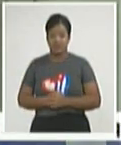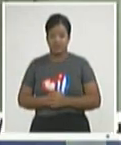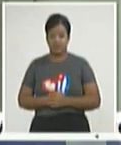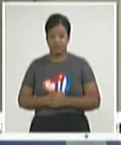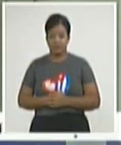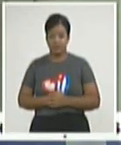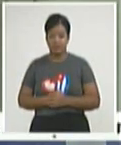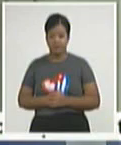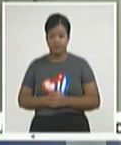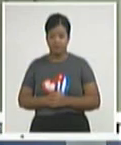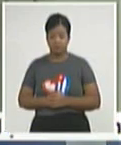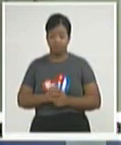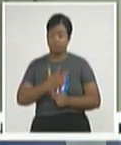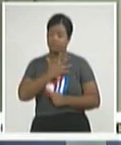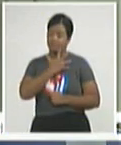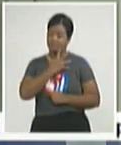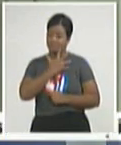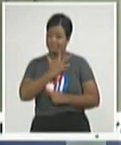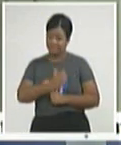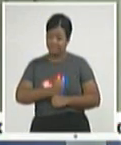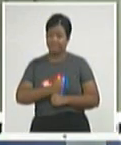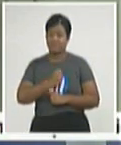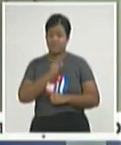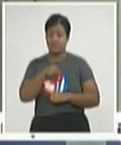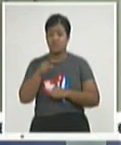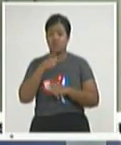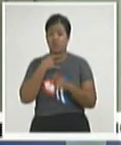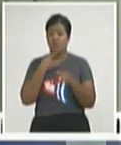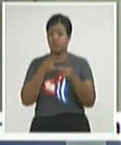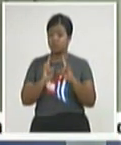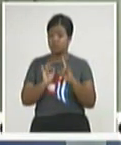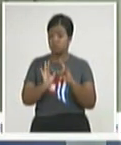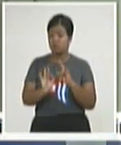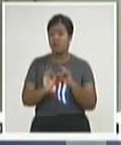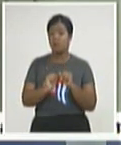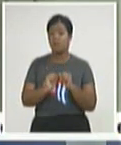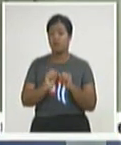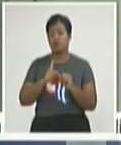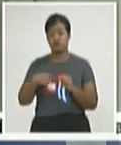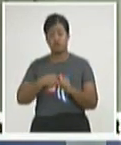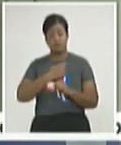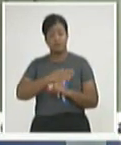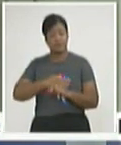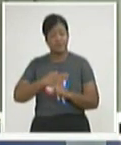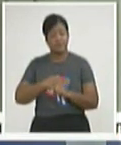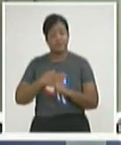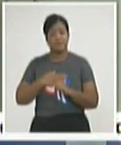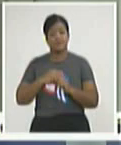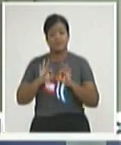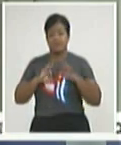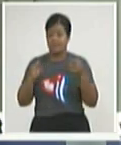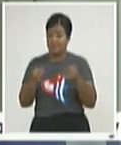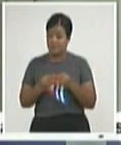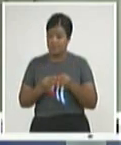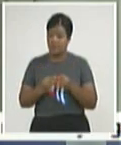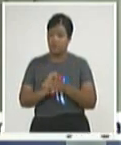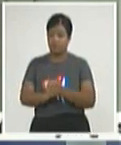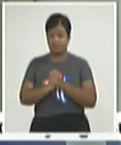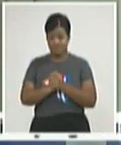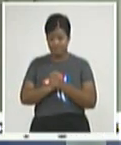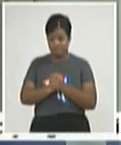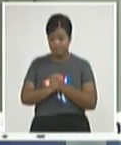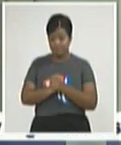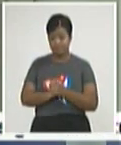Lamentamos mucho estas personas que fallecen, damos las condolencias a sus familiares y